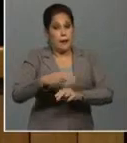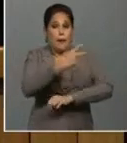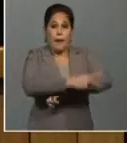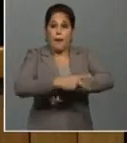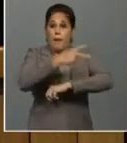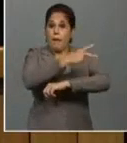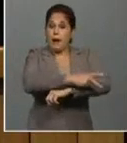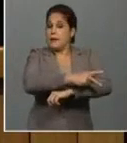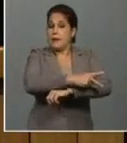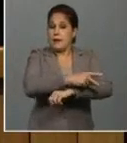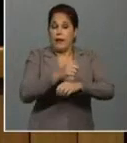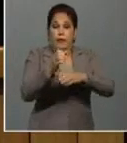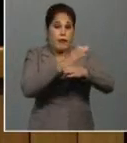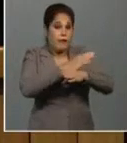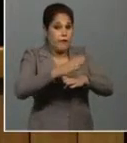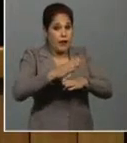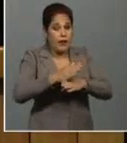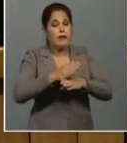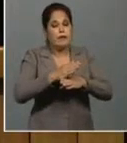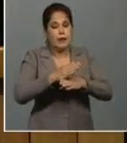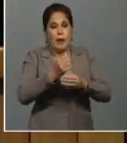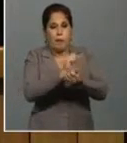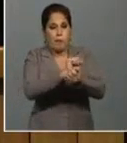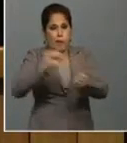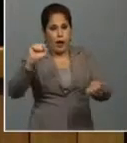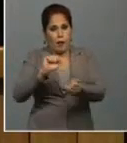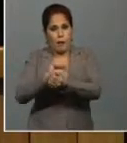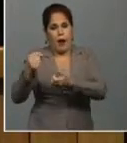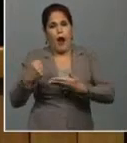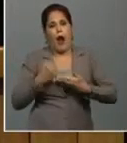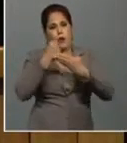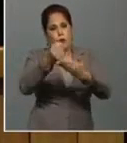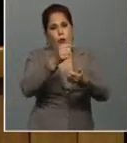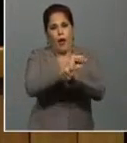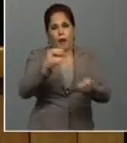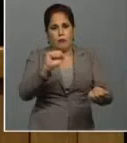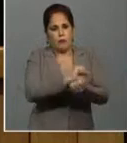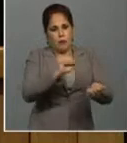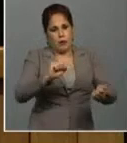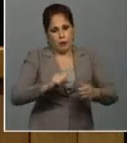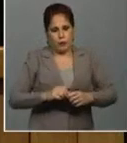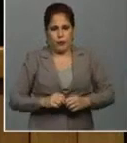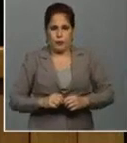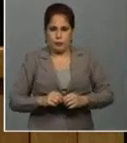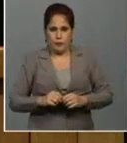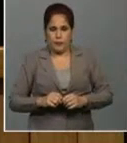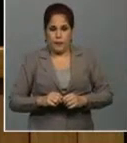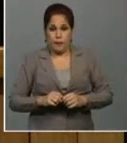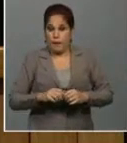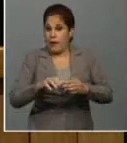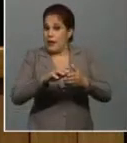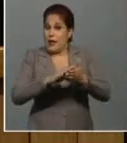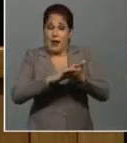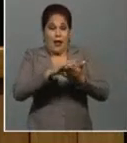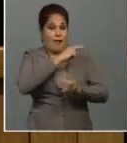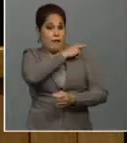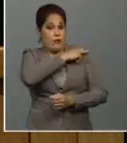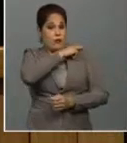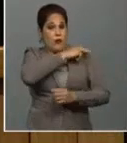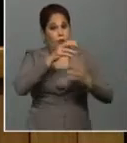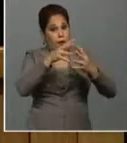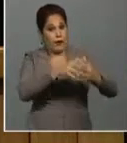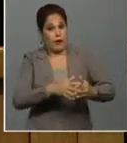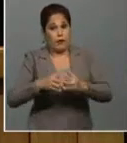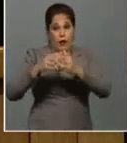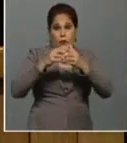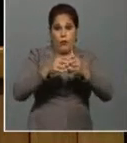de estado sobre países que supuestamente patrocinan el terrorismo ningún funcionario estadounidense